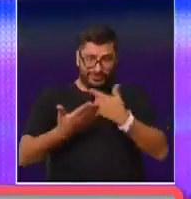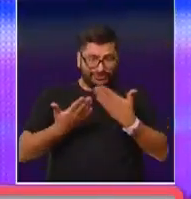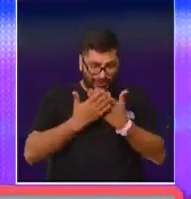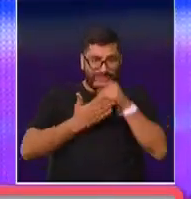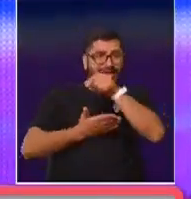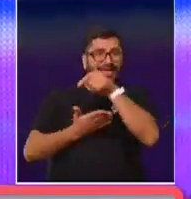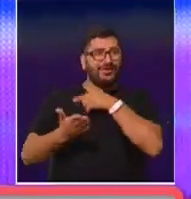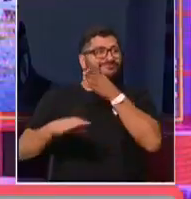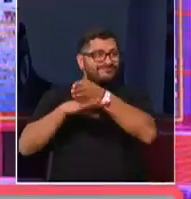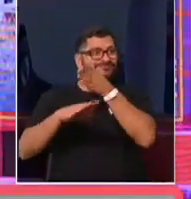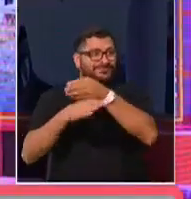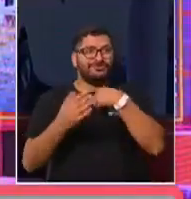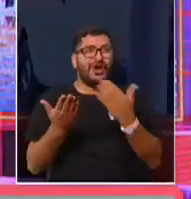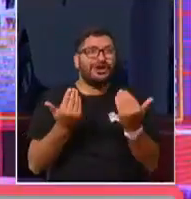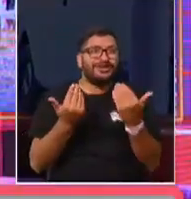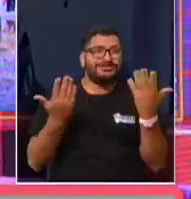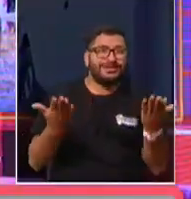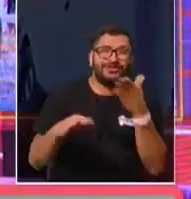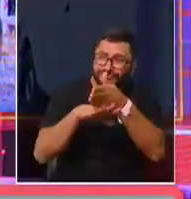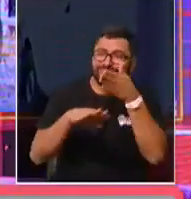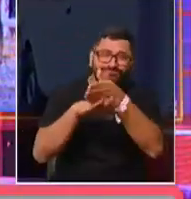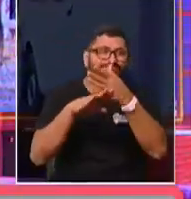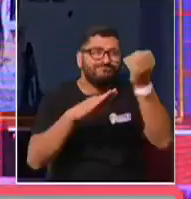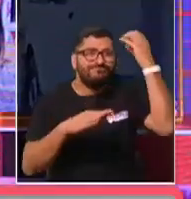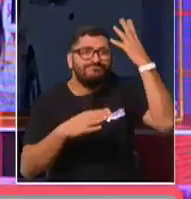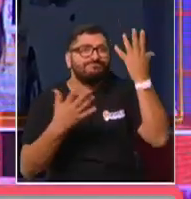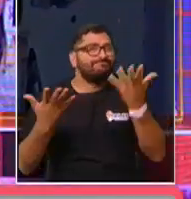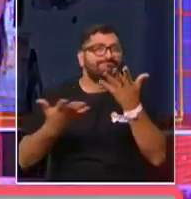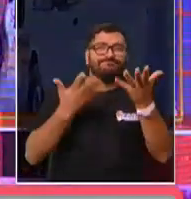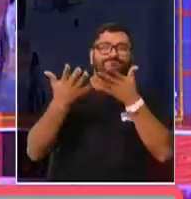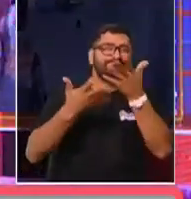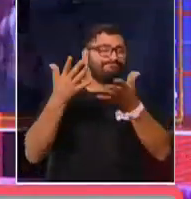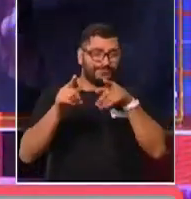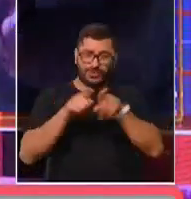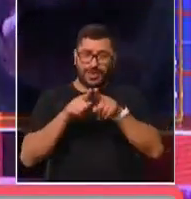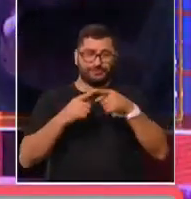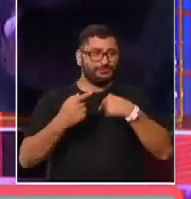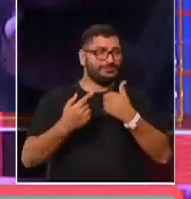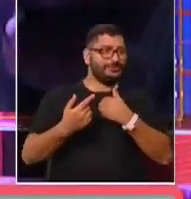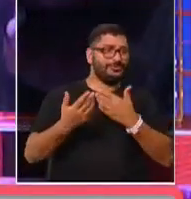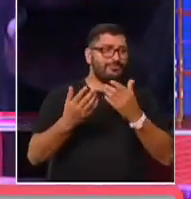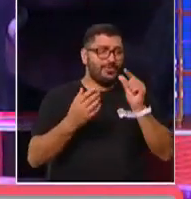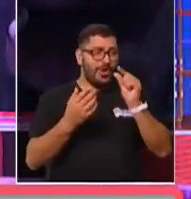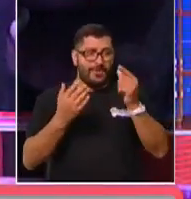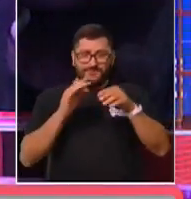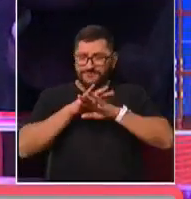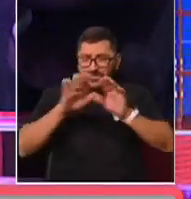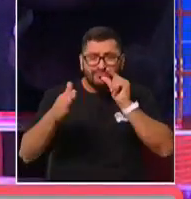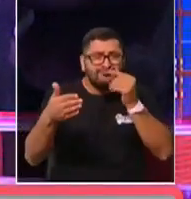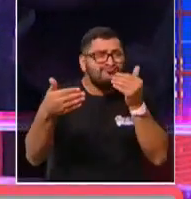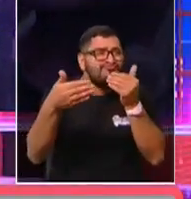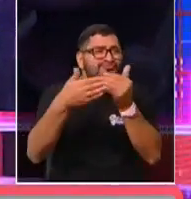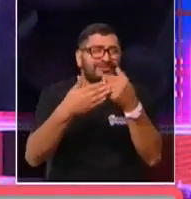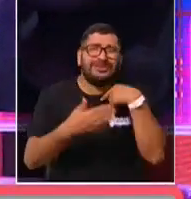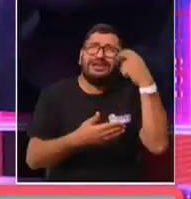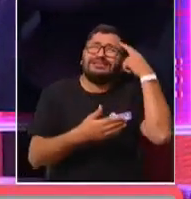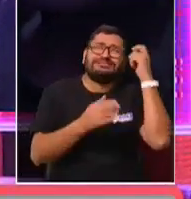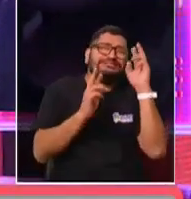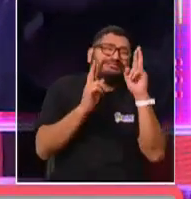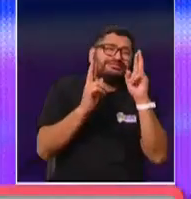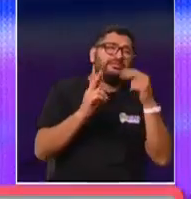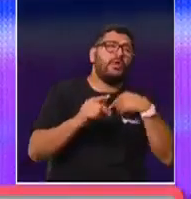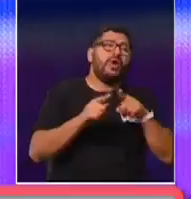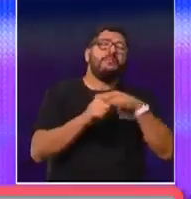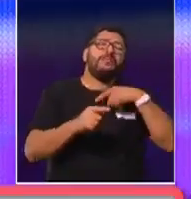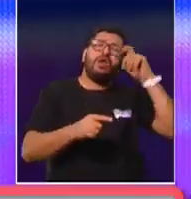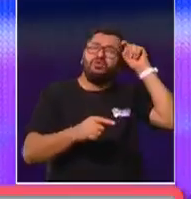harta presencialidad, pero ya estamos medio saliendo, digamos. Me encanta lo positiva que eres, Fer,